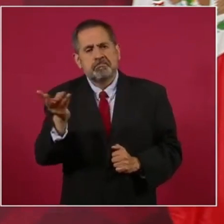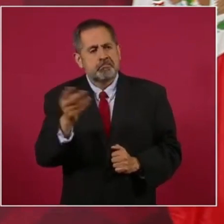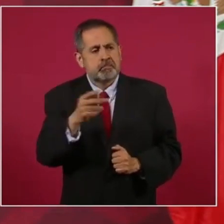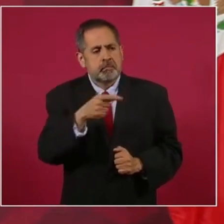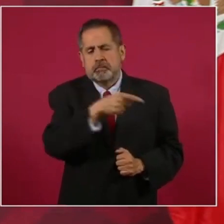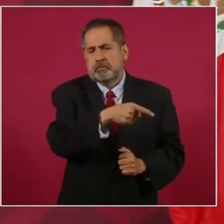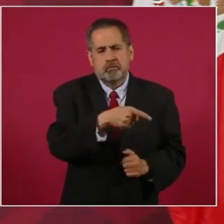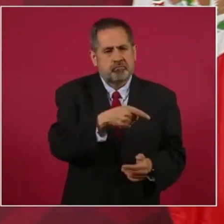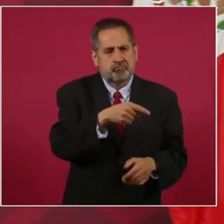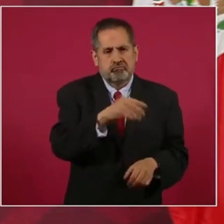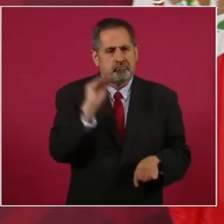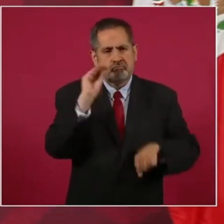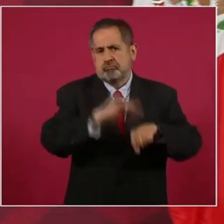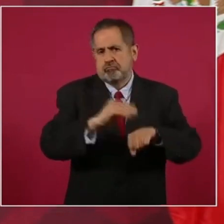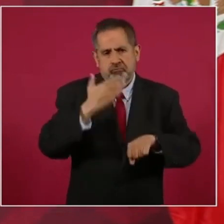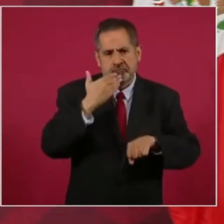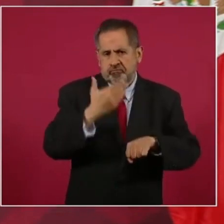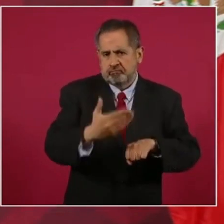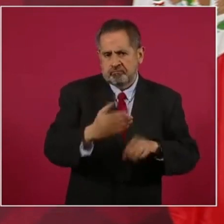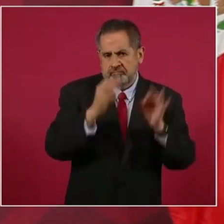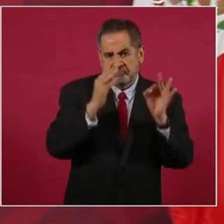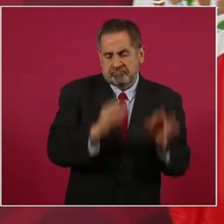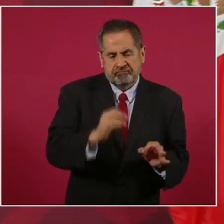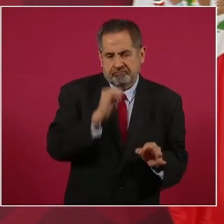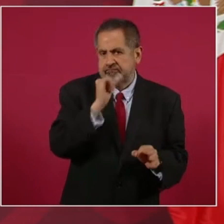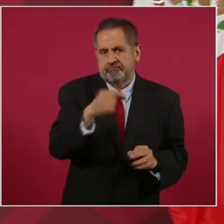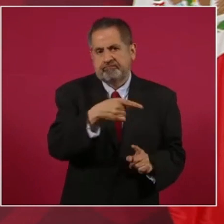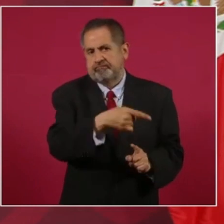acuerdo a nuestra